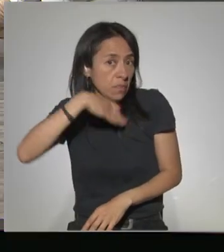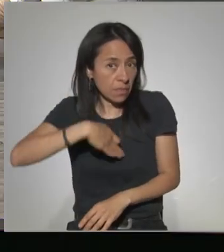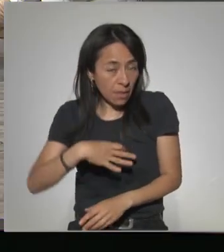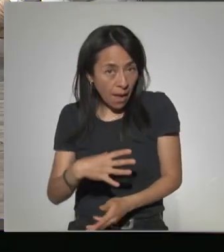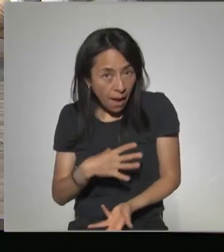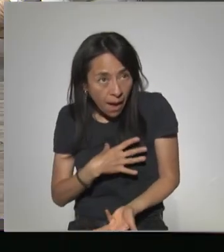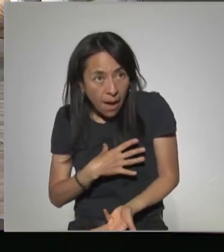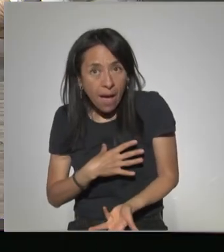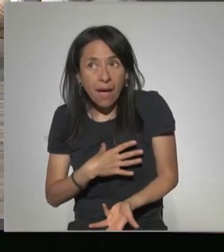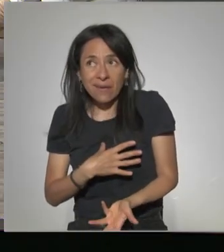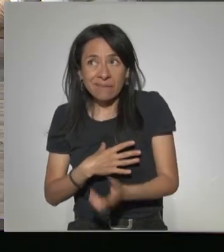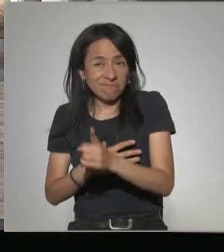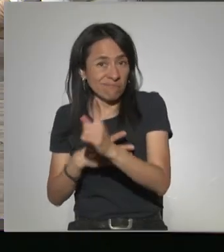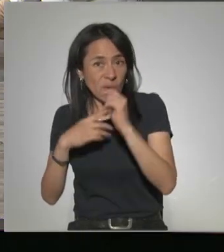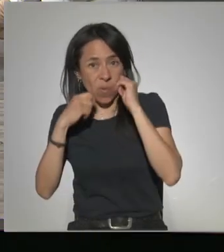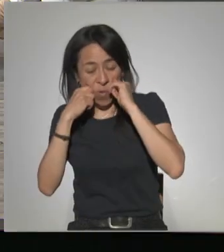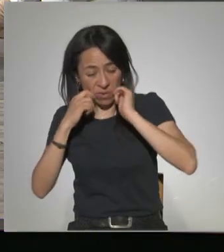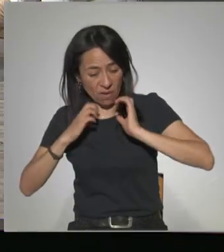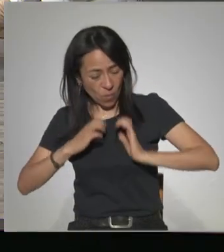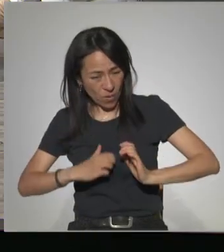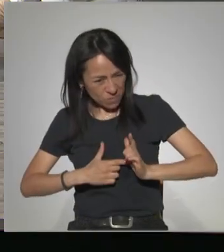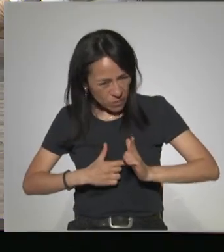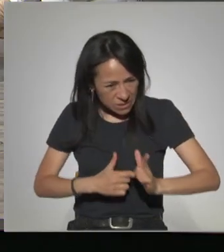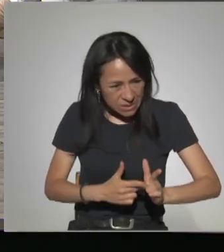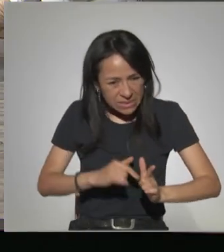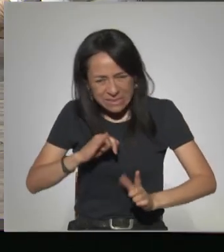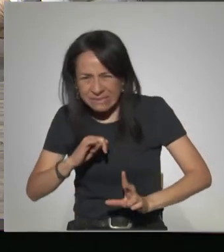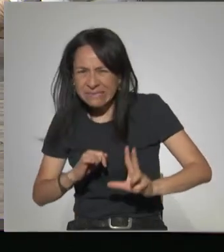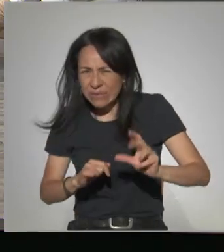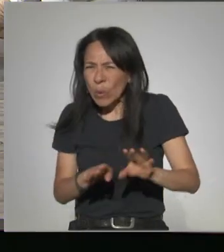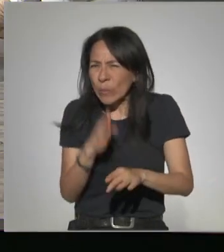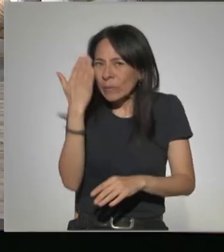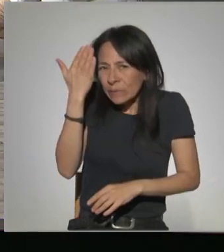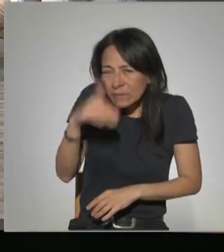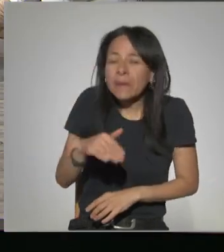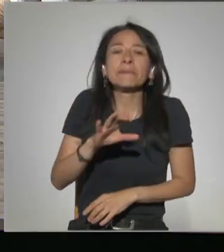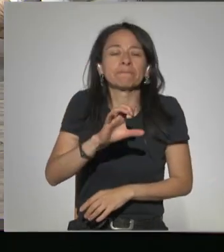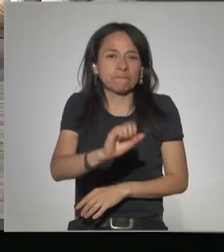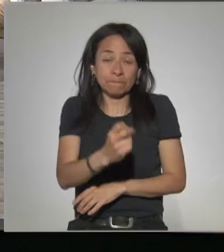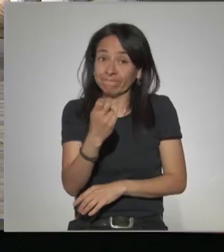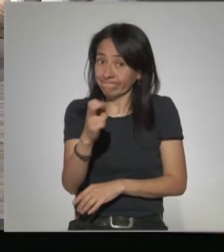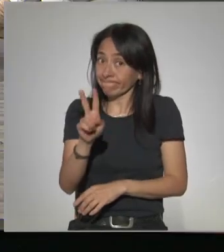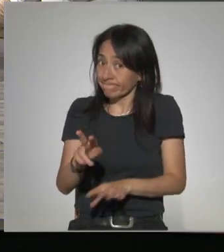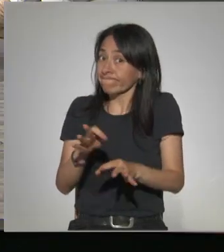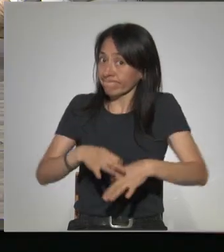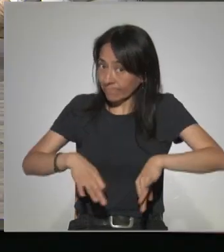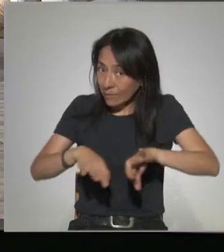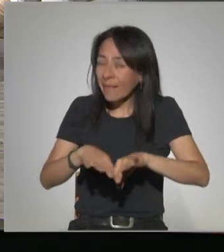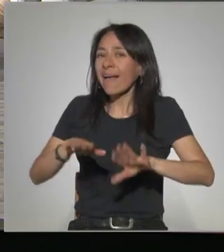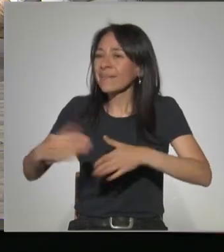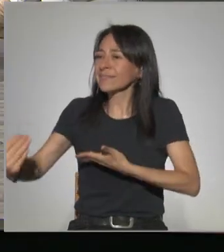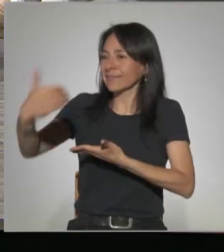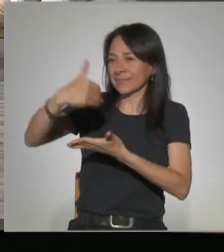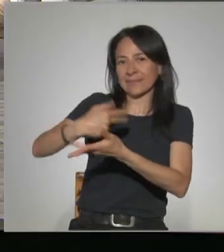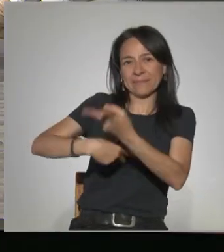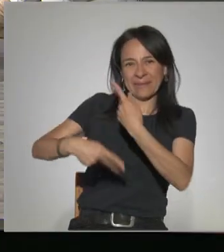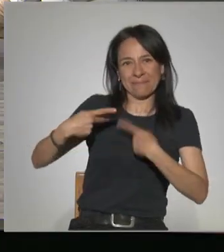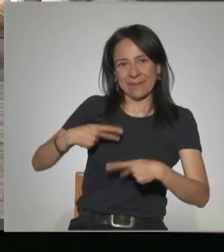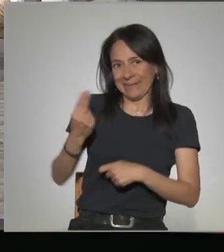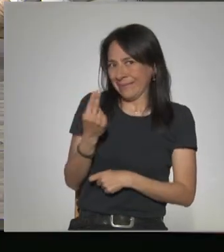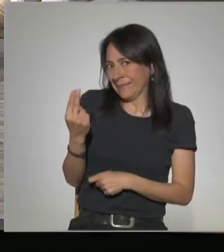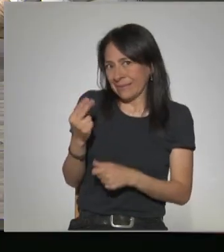esos ritmos? Sí importa. Por eso es que, bueno, por ejemplo, en las consultas sí damos estas medidas de higiene del sueño, ¿no? En donde hay que